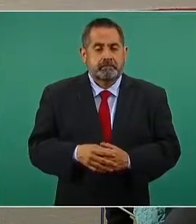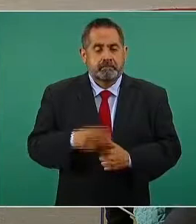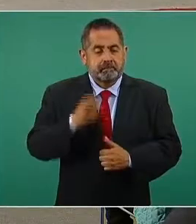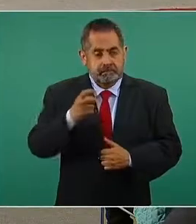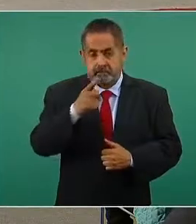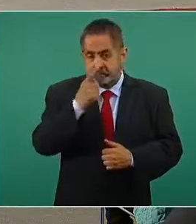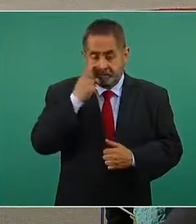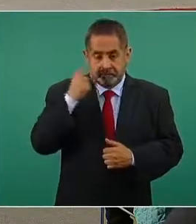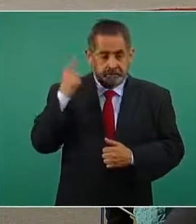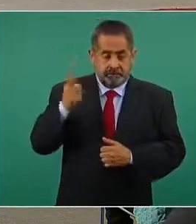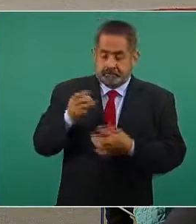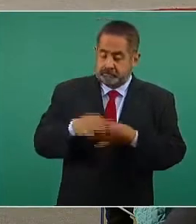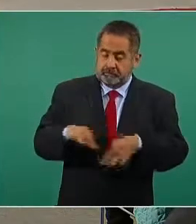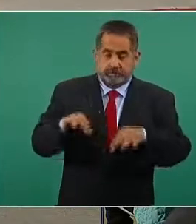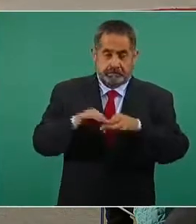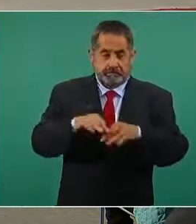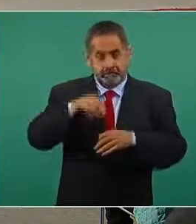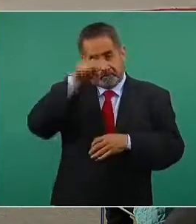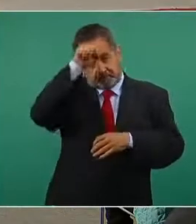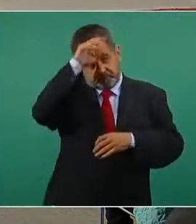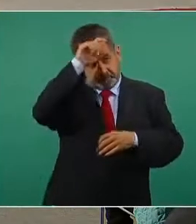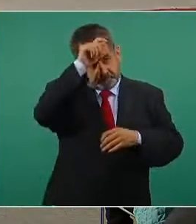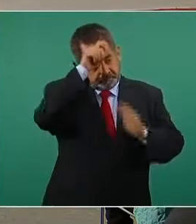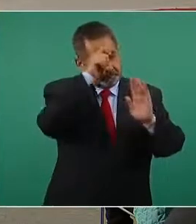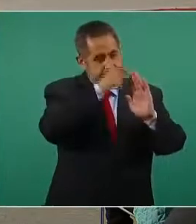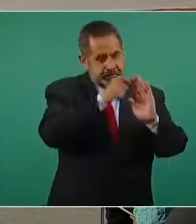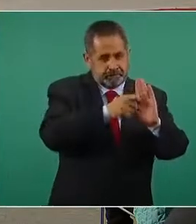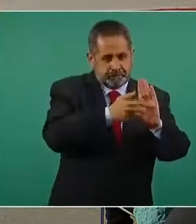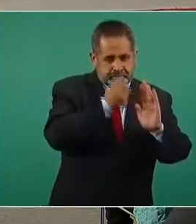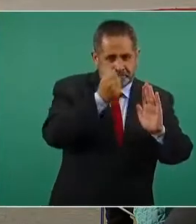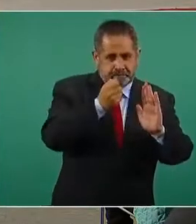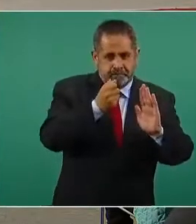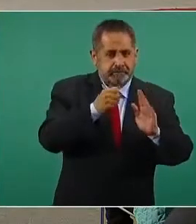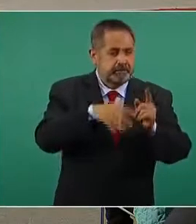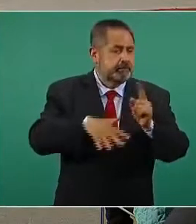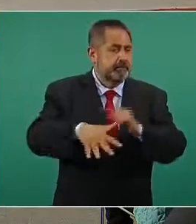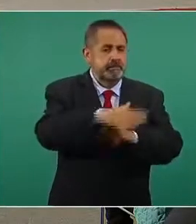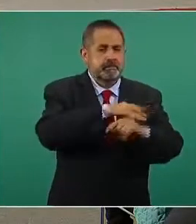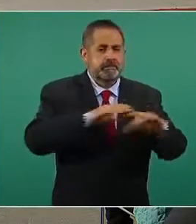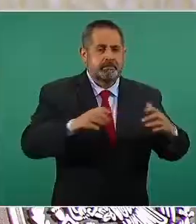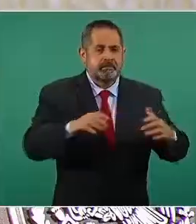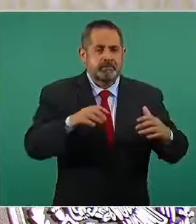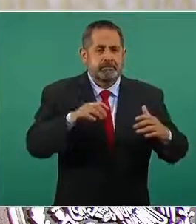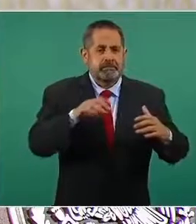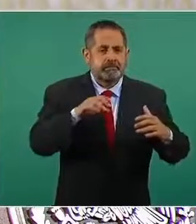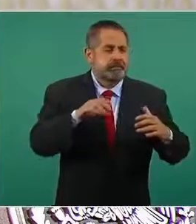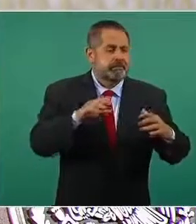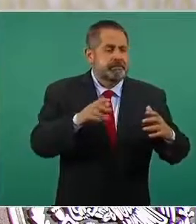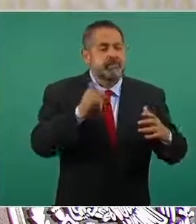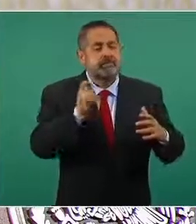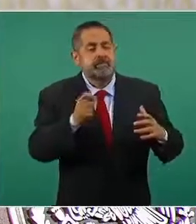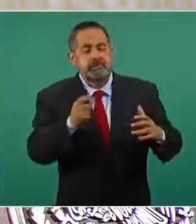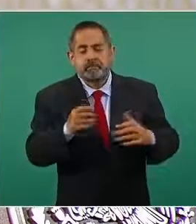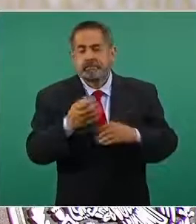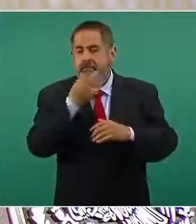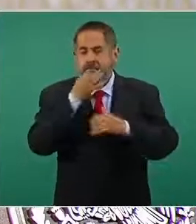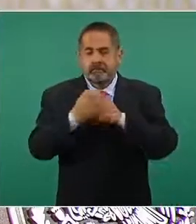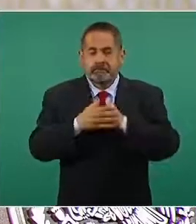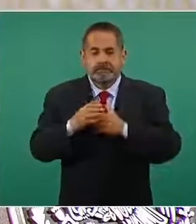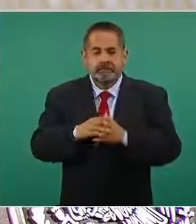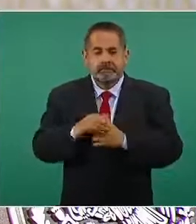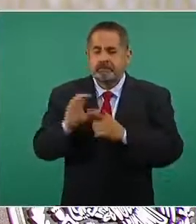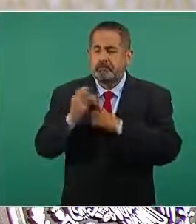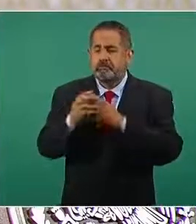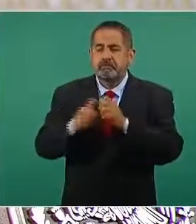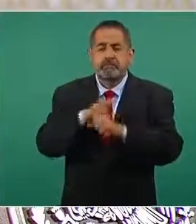Este dato es muy importante. Minería en áreas naturales protegidas, en ANPs, son datos que nos da la Comisión Nacional de